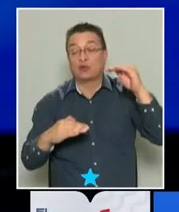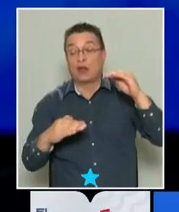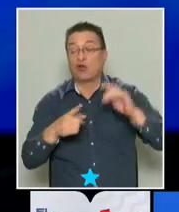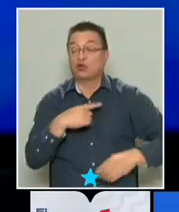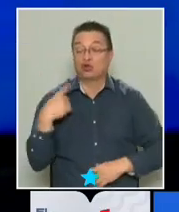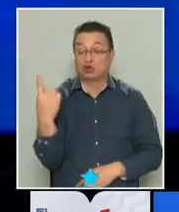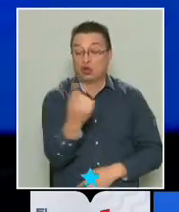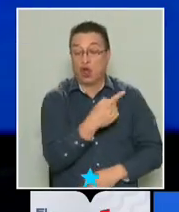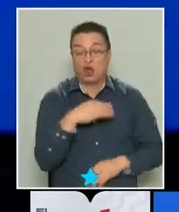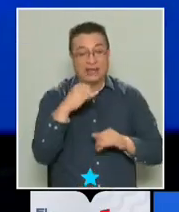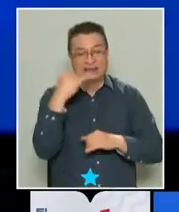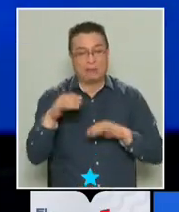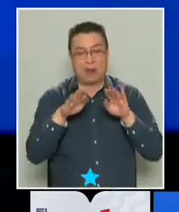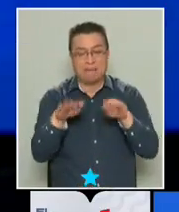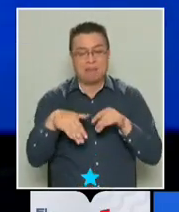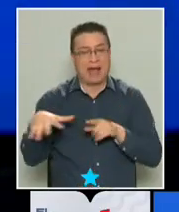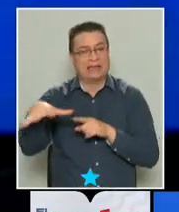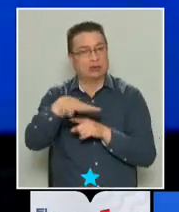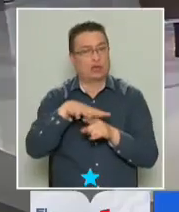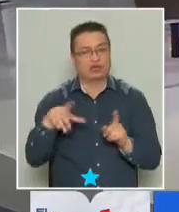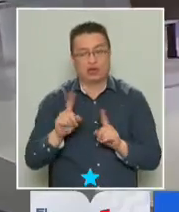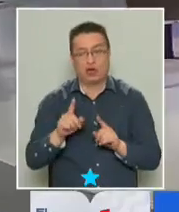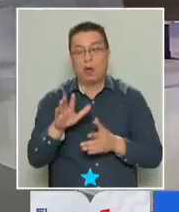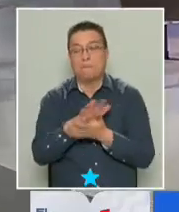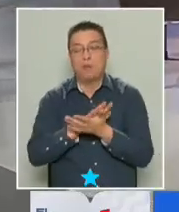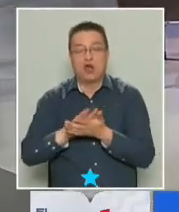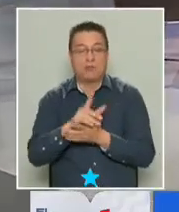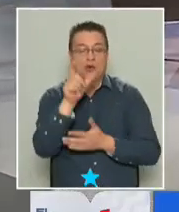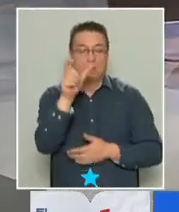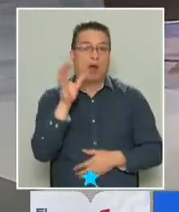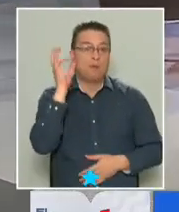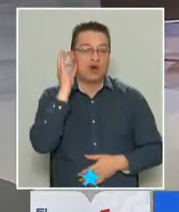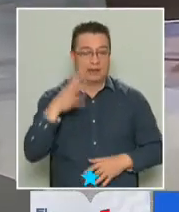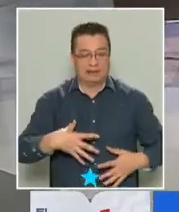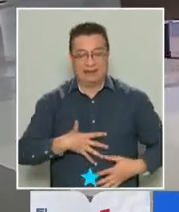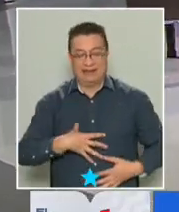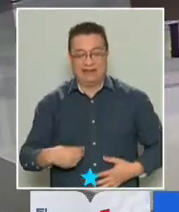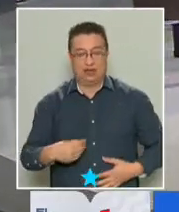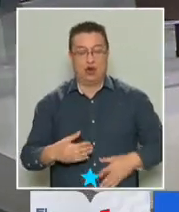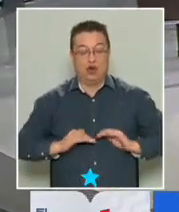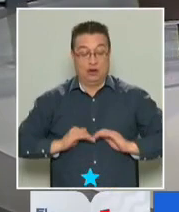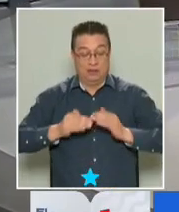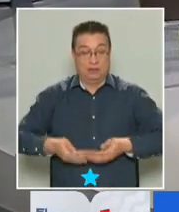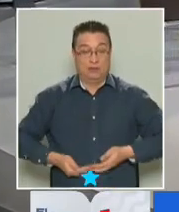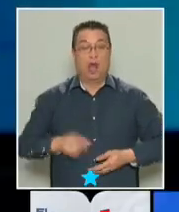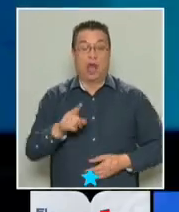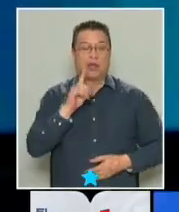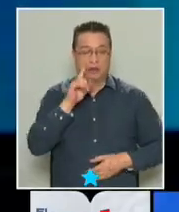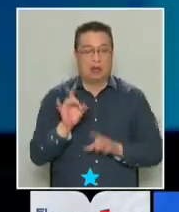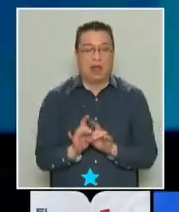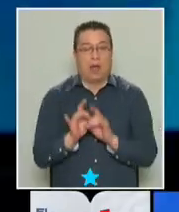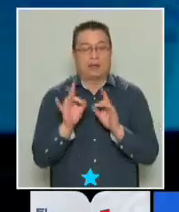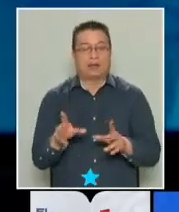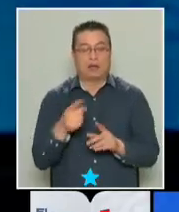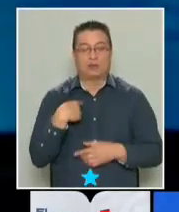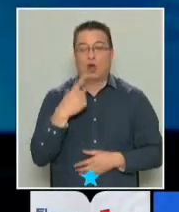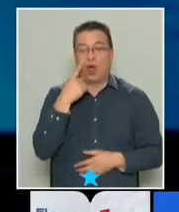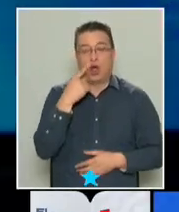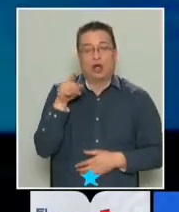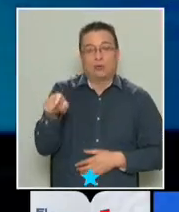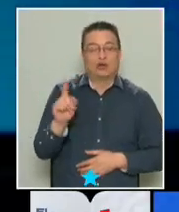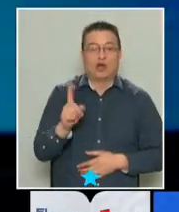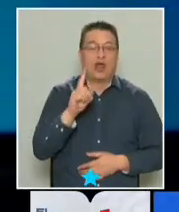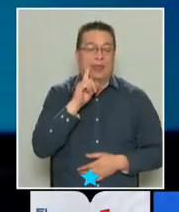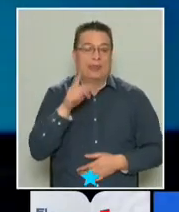no todos estamos siempre la misma situación por ejemplo una mujer que ha tenido un hijo está embarazada tiene ciertas problemáticas especiales frente un hombre que no tensos